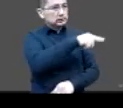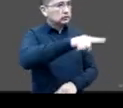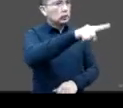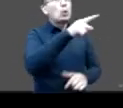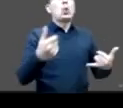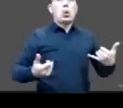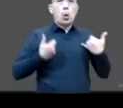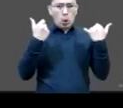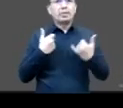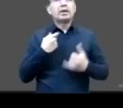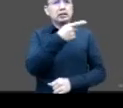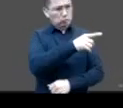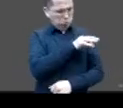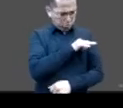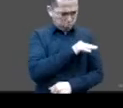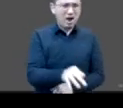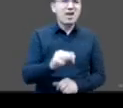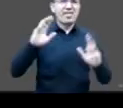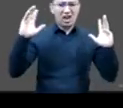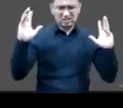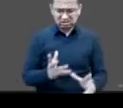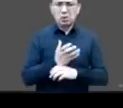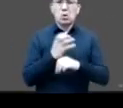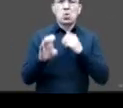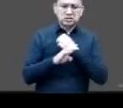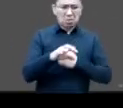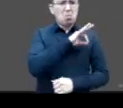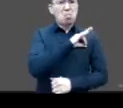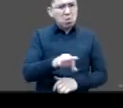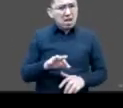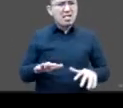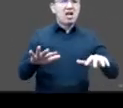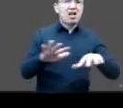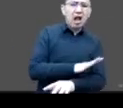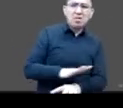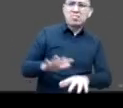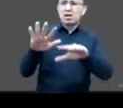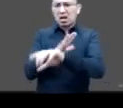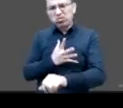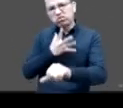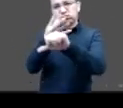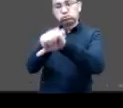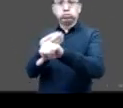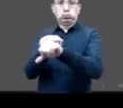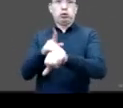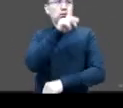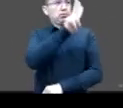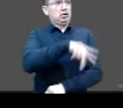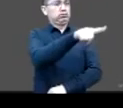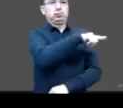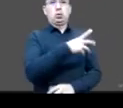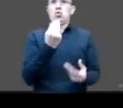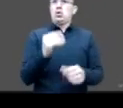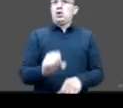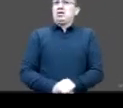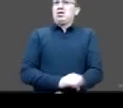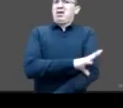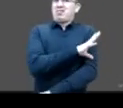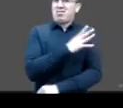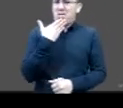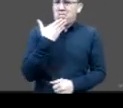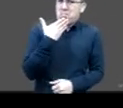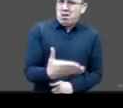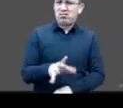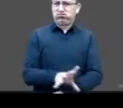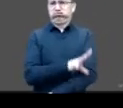y con una energía y con una resiliencia impresionante que nos llama la atención día a día lo que nos dicen